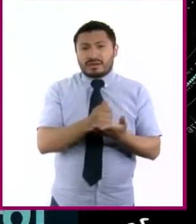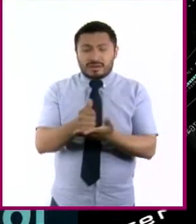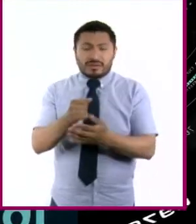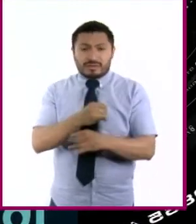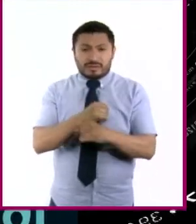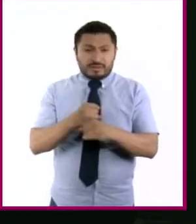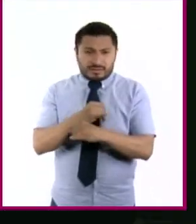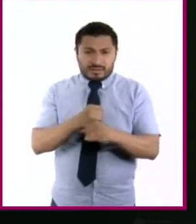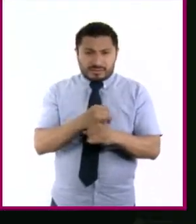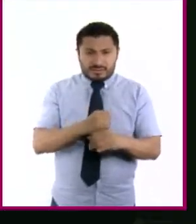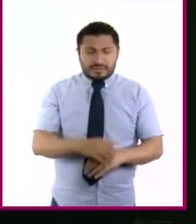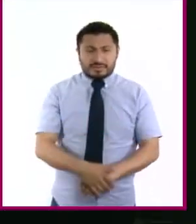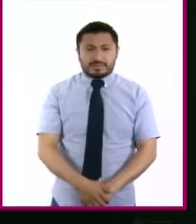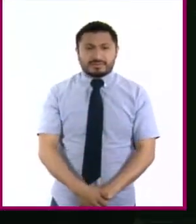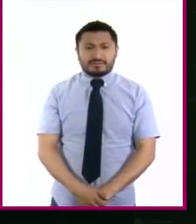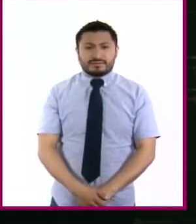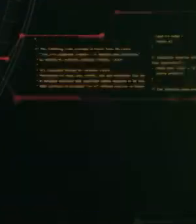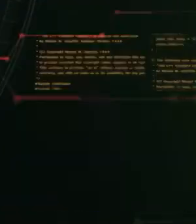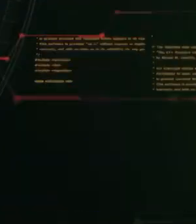investigación.